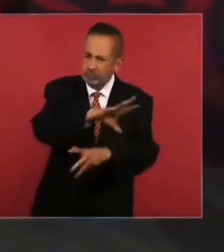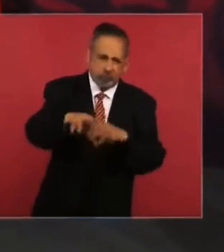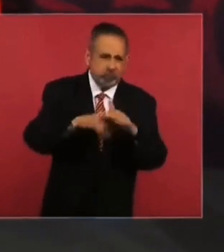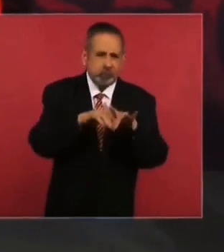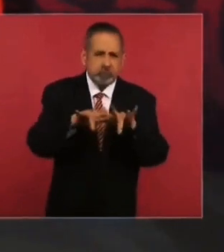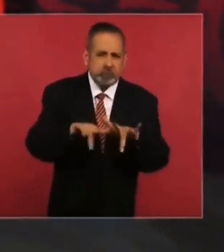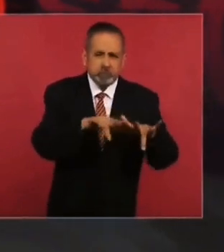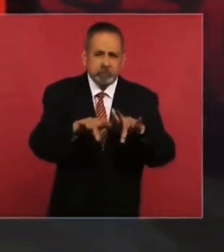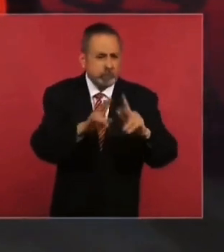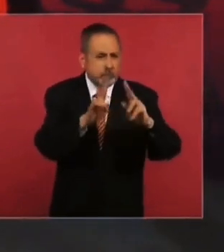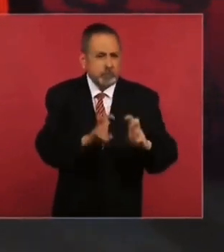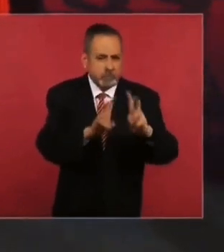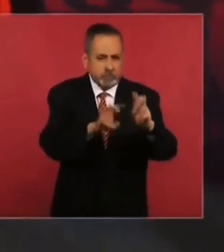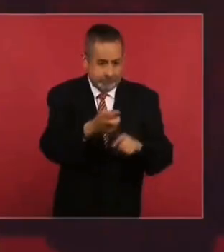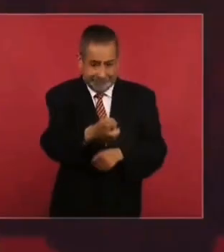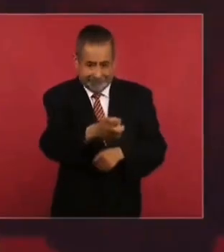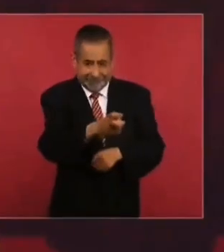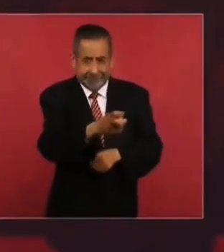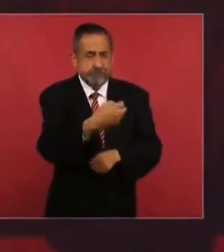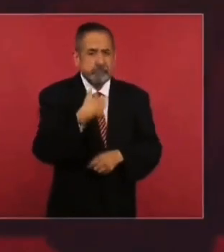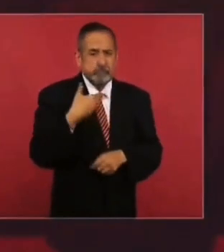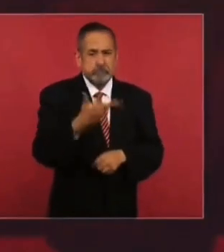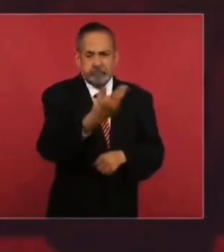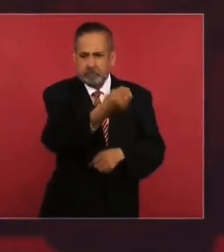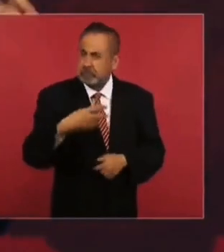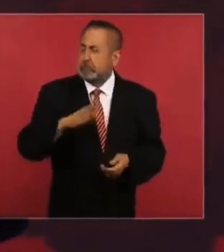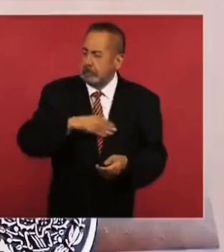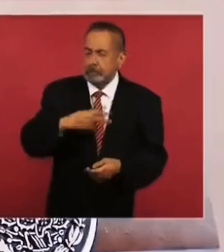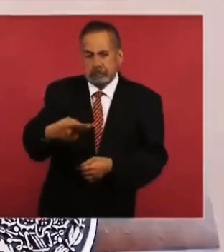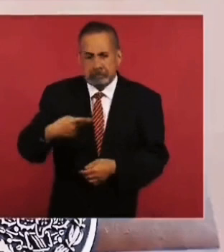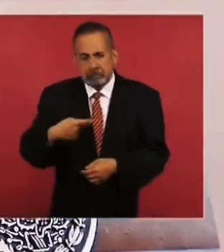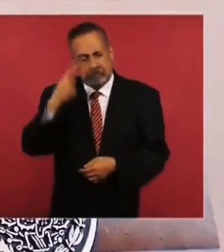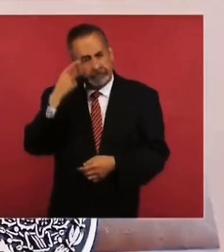grabaciones de esas conversaciones. Qué bueno que me preguntas porque